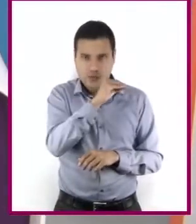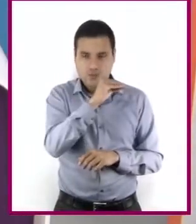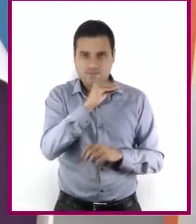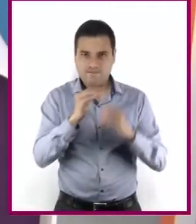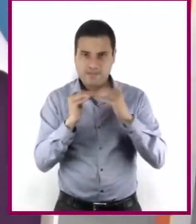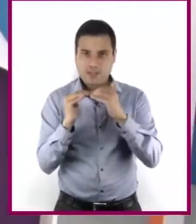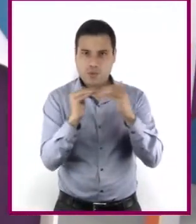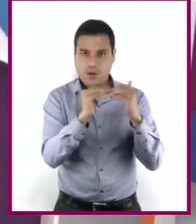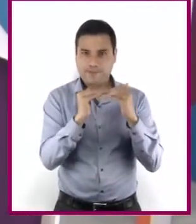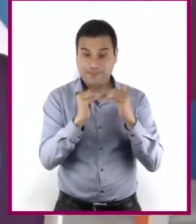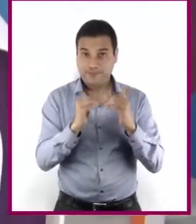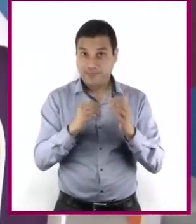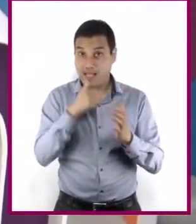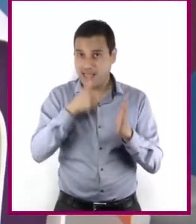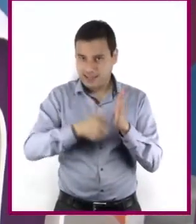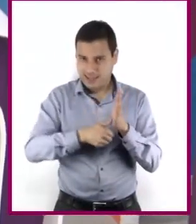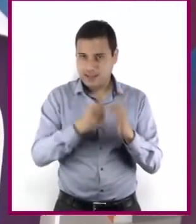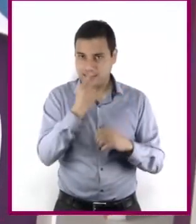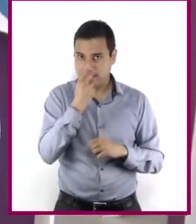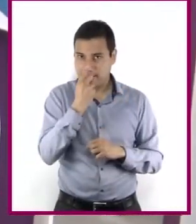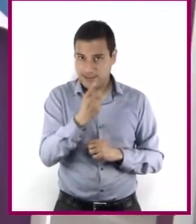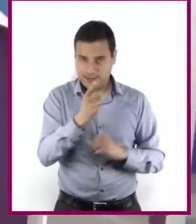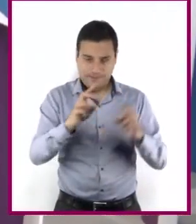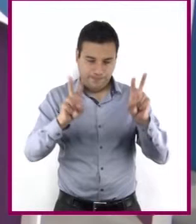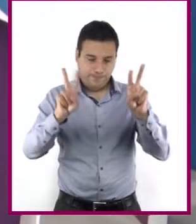Y dice así: